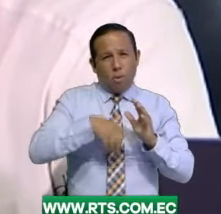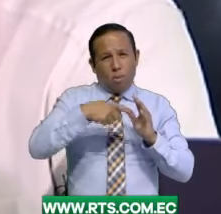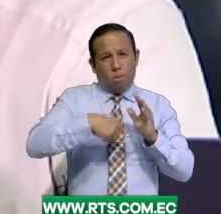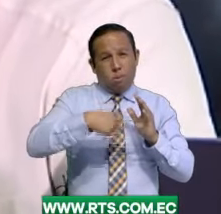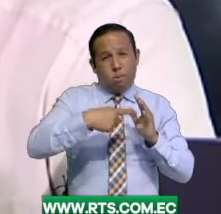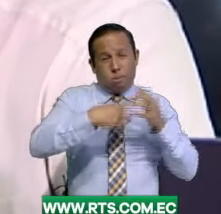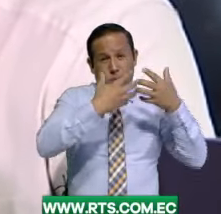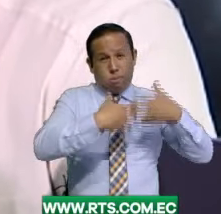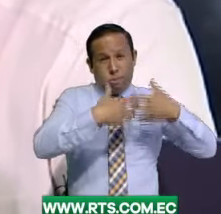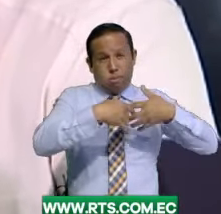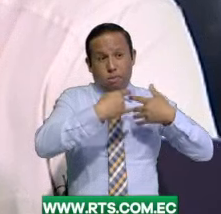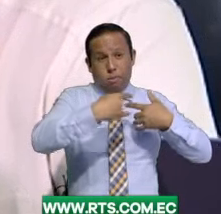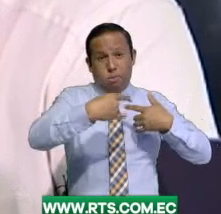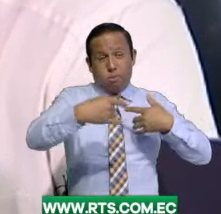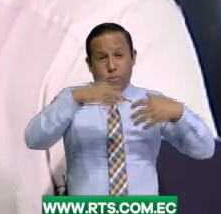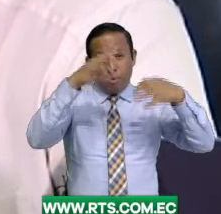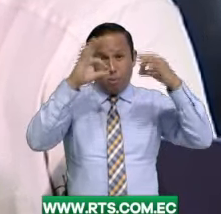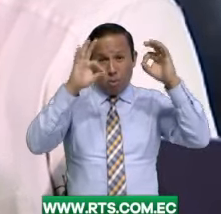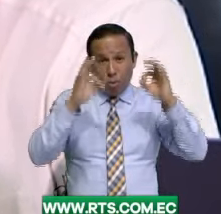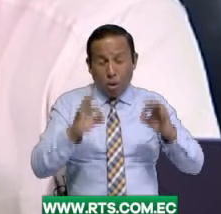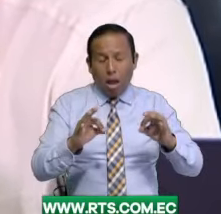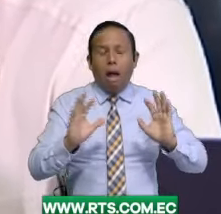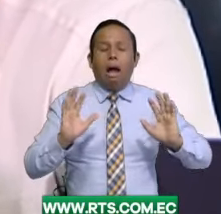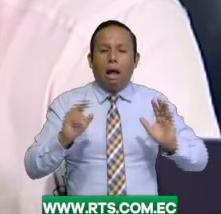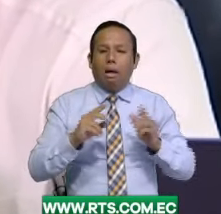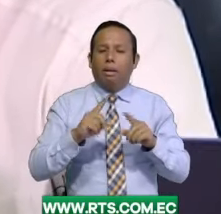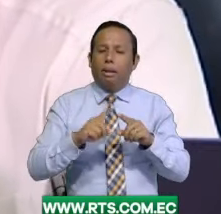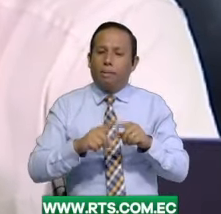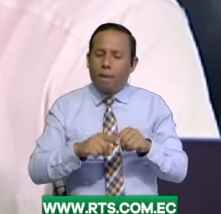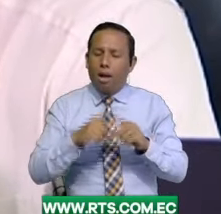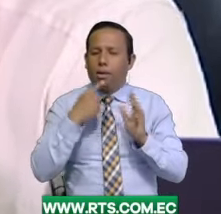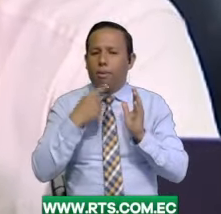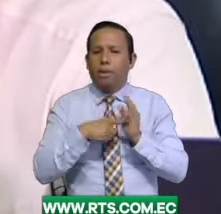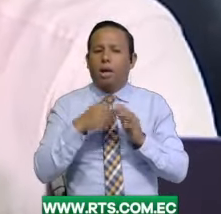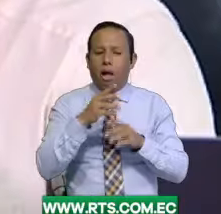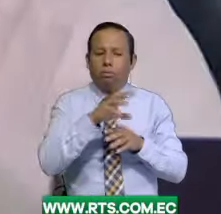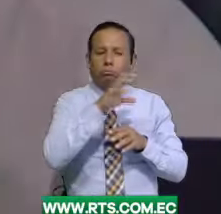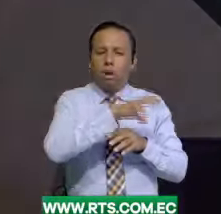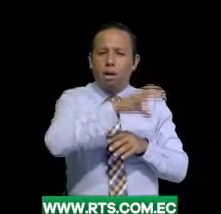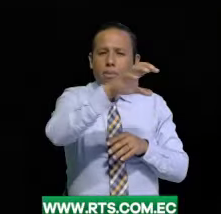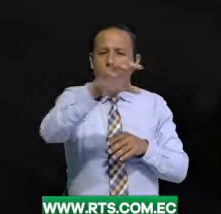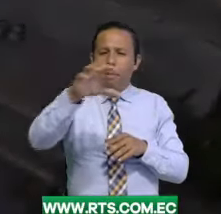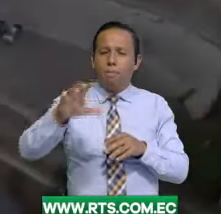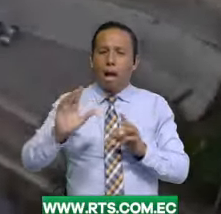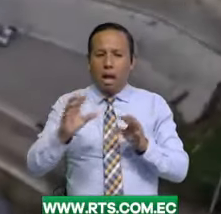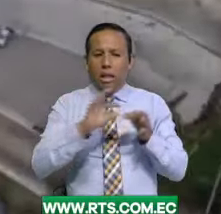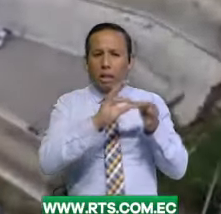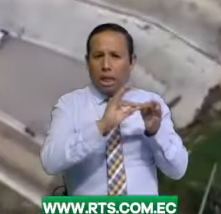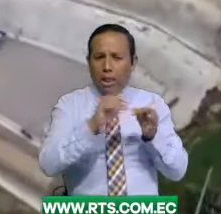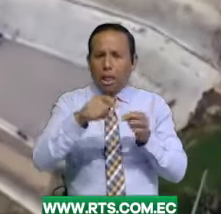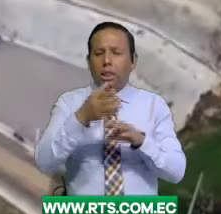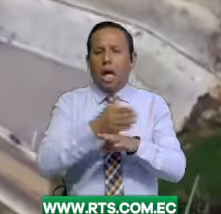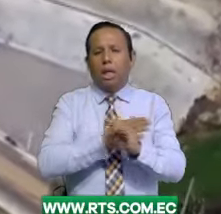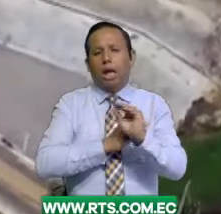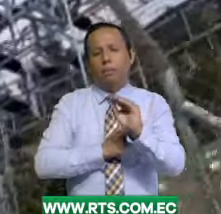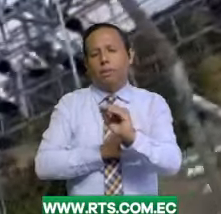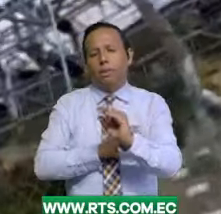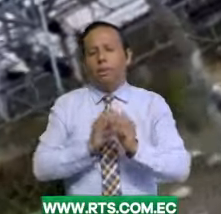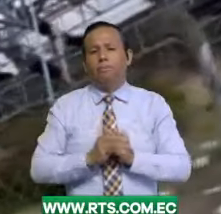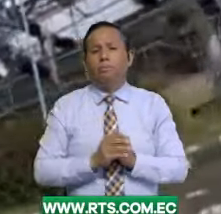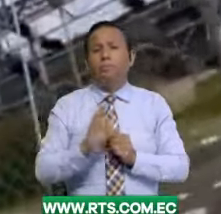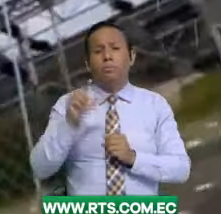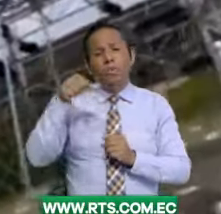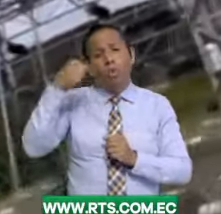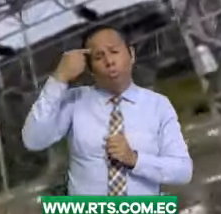que serían esporádicos de acuerdo a las condiciones hidrológicas de esa central en específico. Además, resaltó que el gobierno nacional